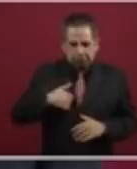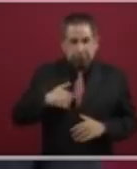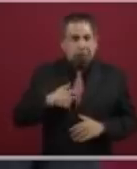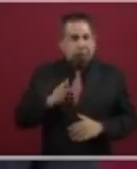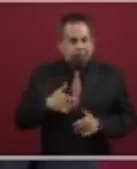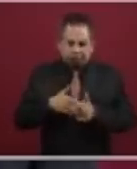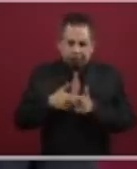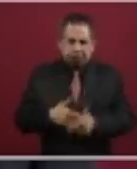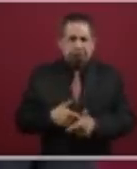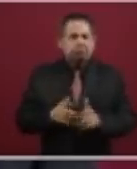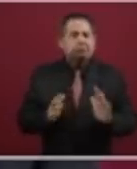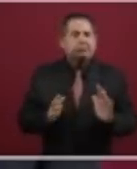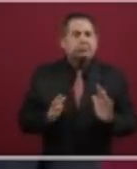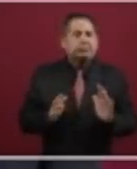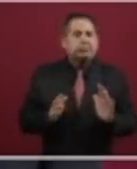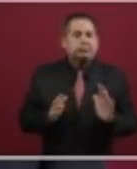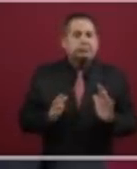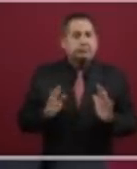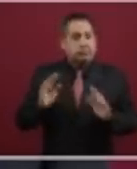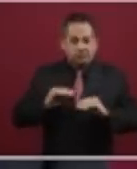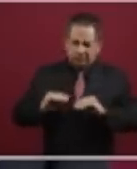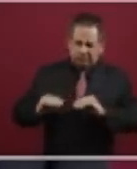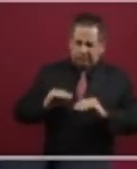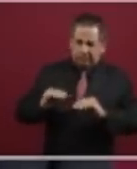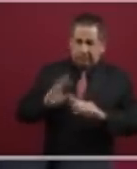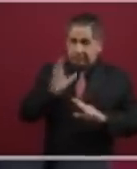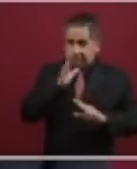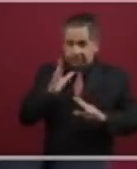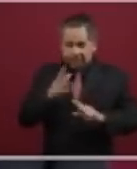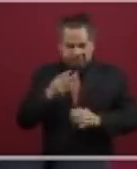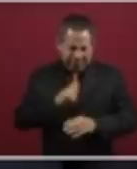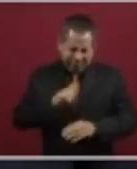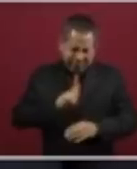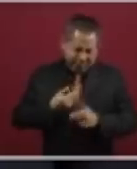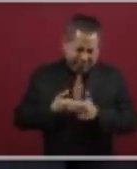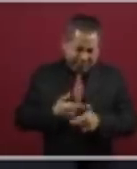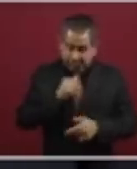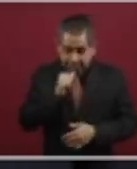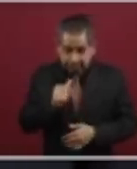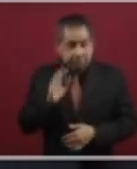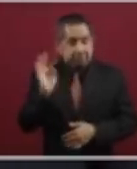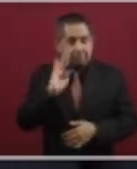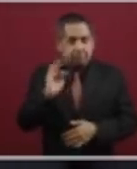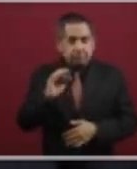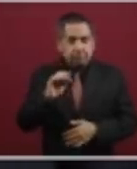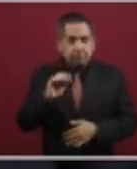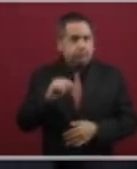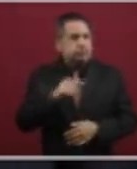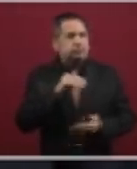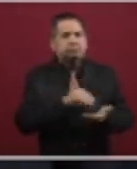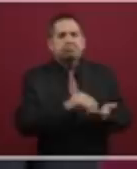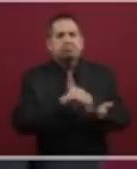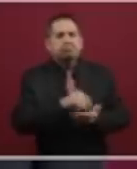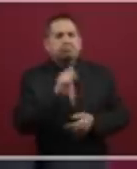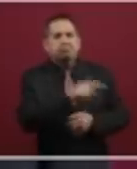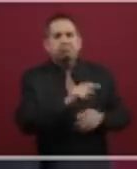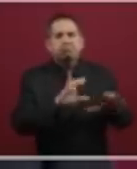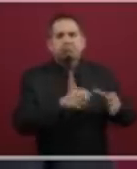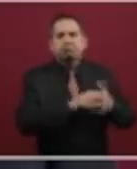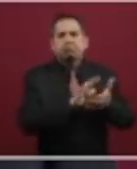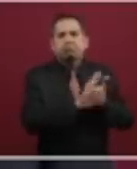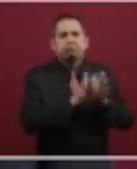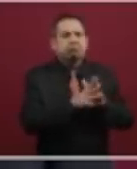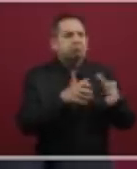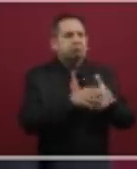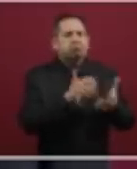mantenido el movimiento, si no hubiese habido esa perseverancia, aquí seguiría